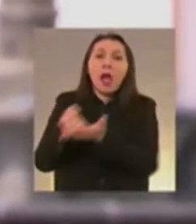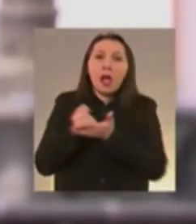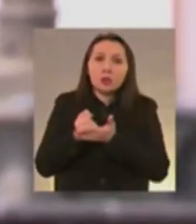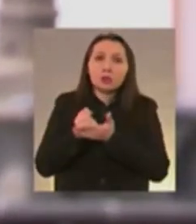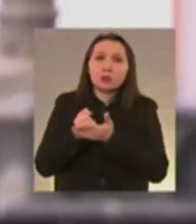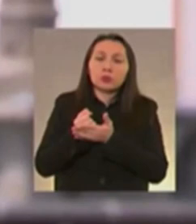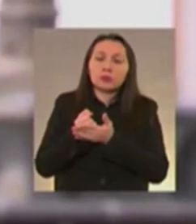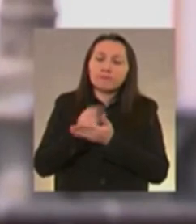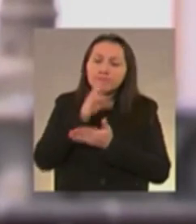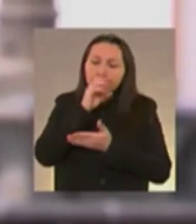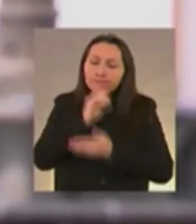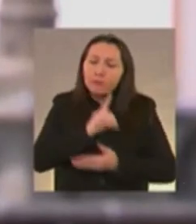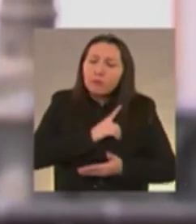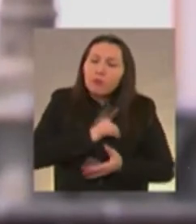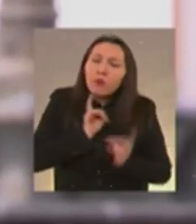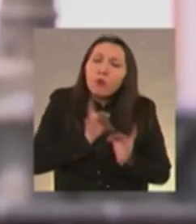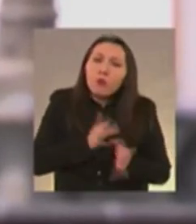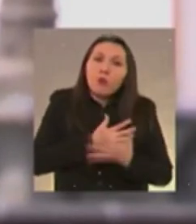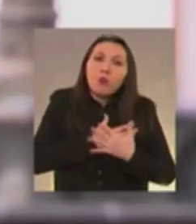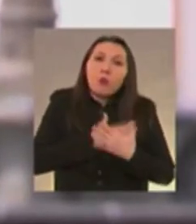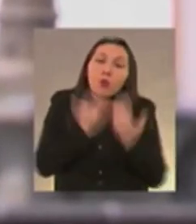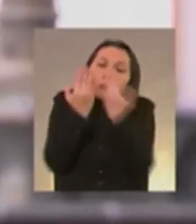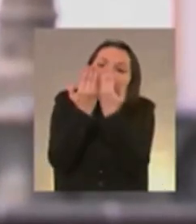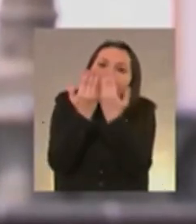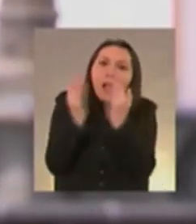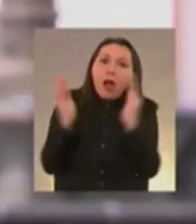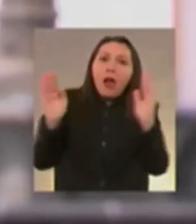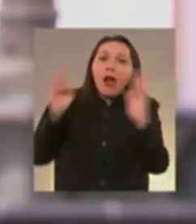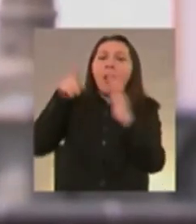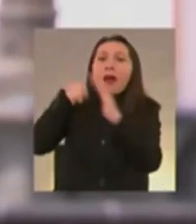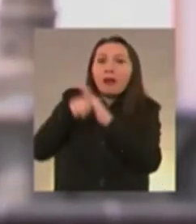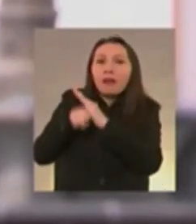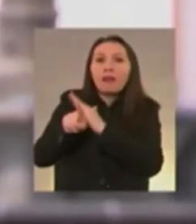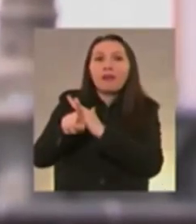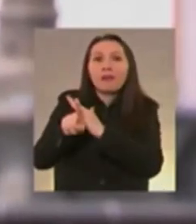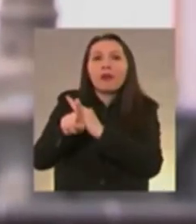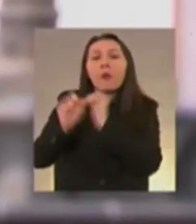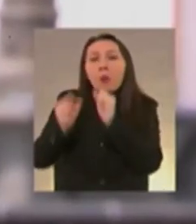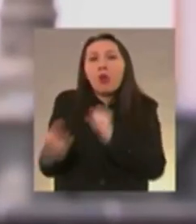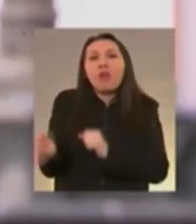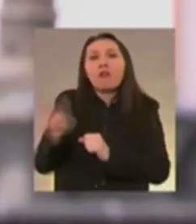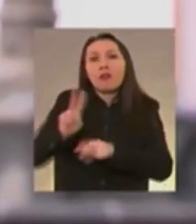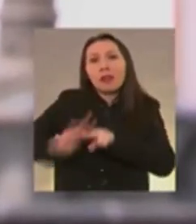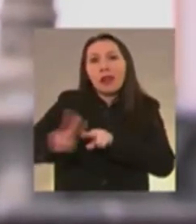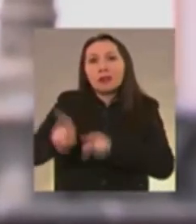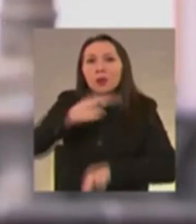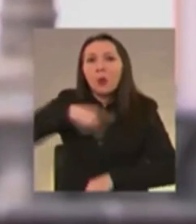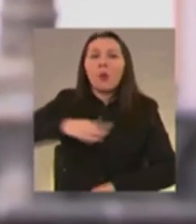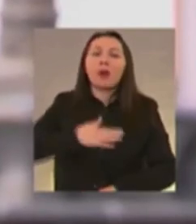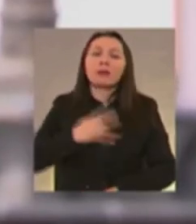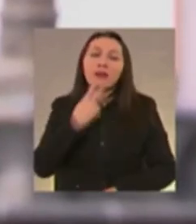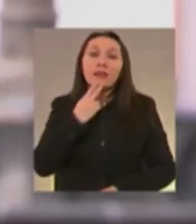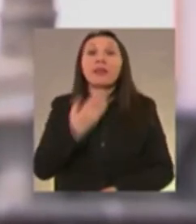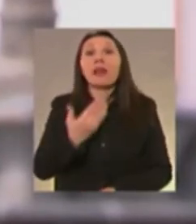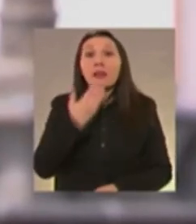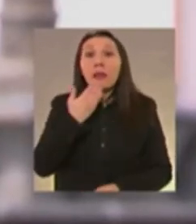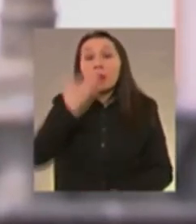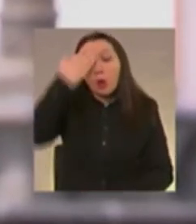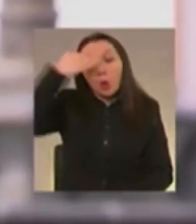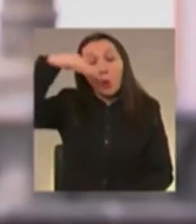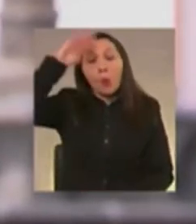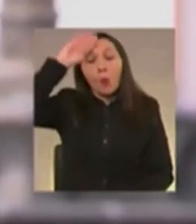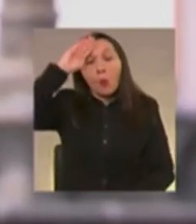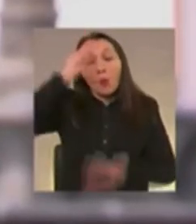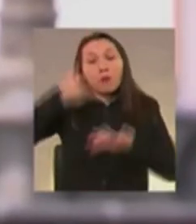sobrevivir el duelo y nos abrieron las puertas y pudimos rehacer nuestras vidas. También a Cuba, que